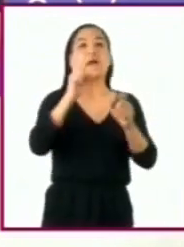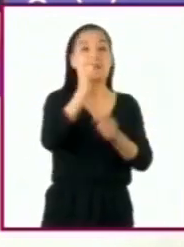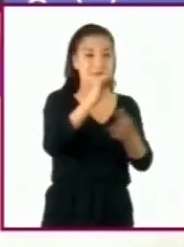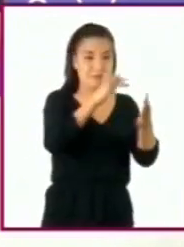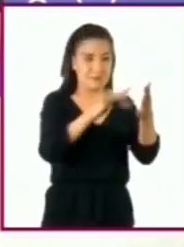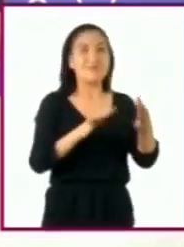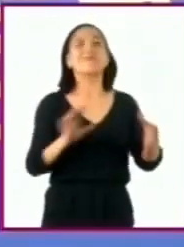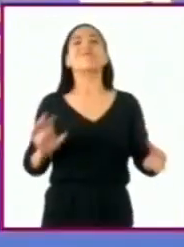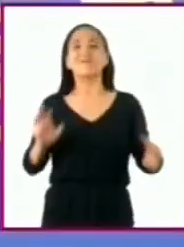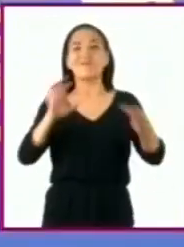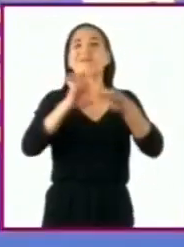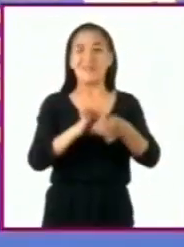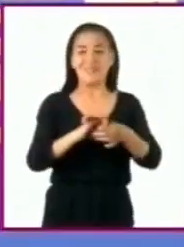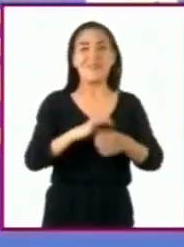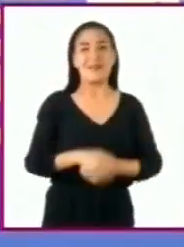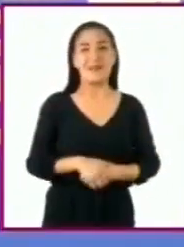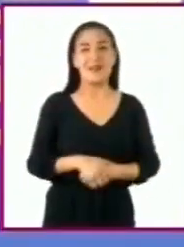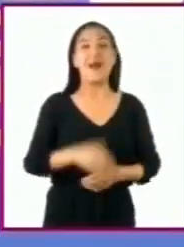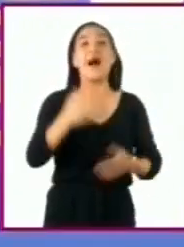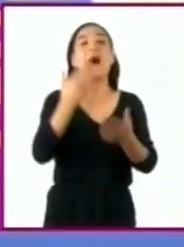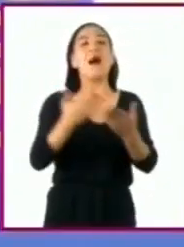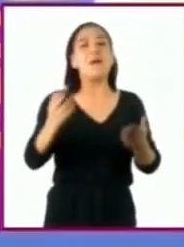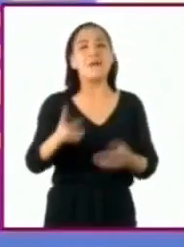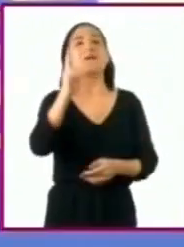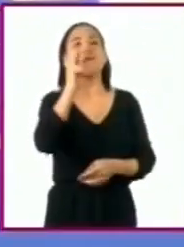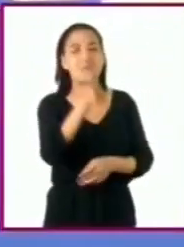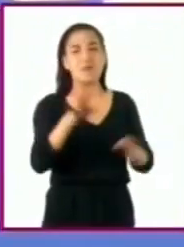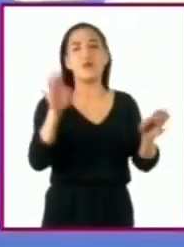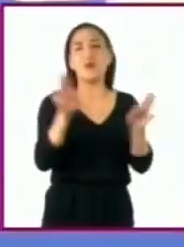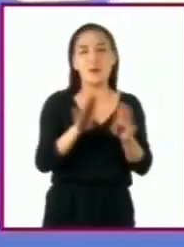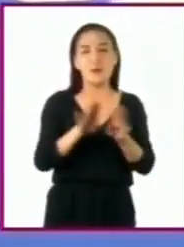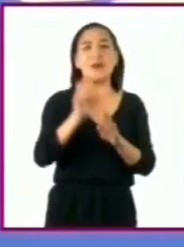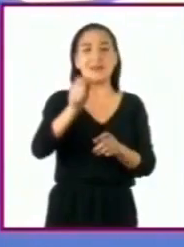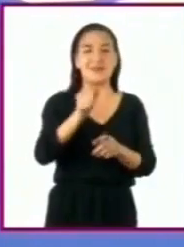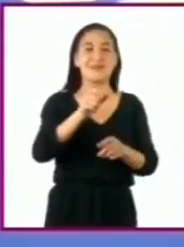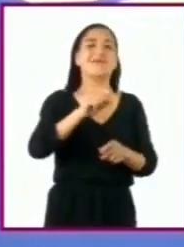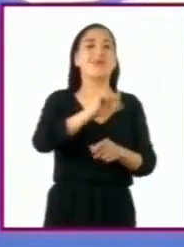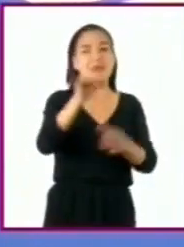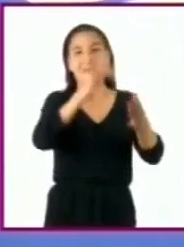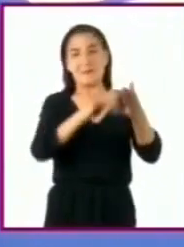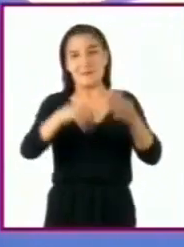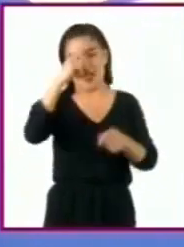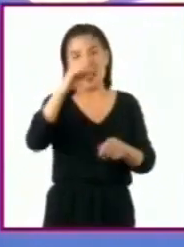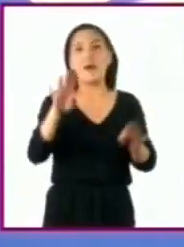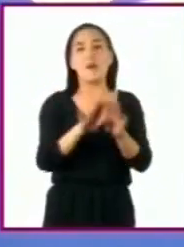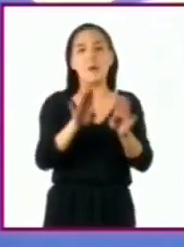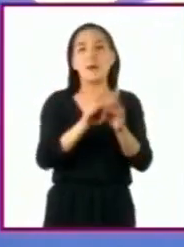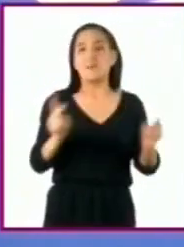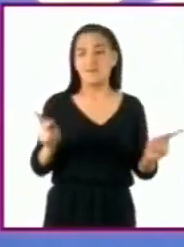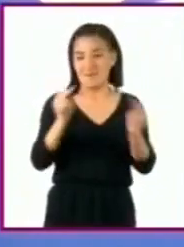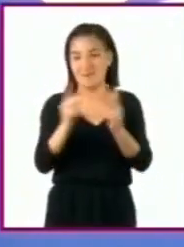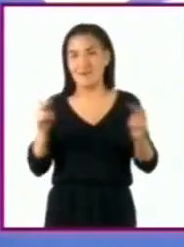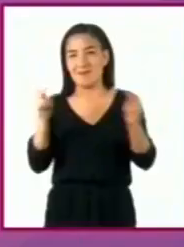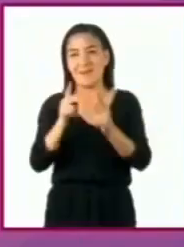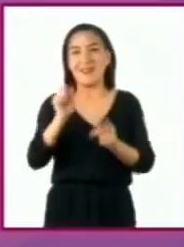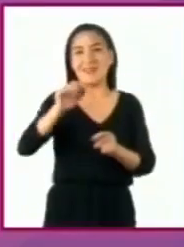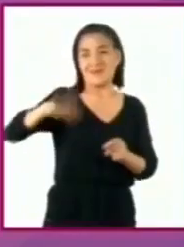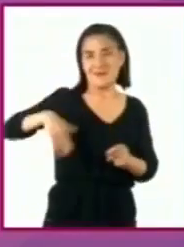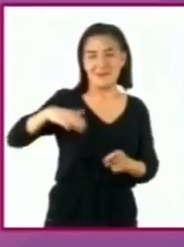idea. Ahora veamos y analicemos una fuente más para poder tener elementos de comparación con el